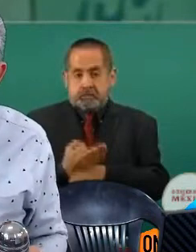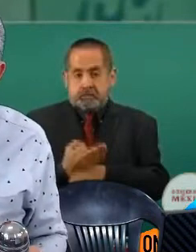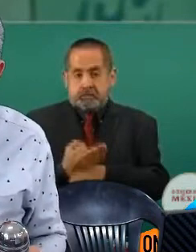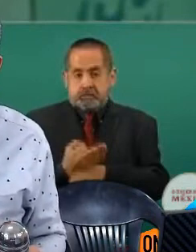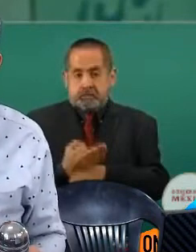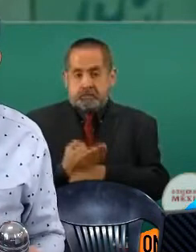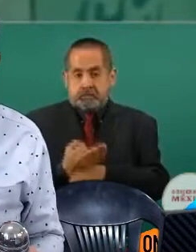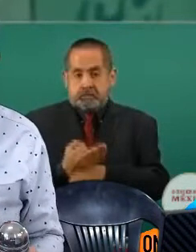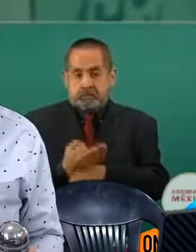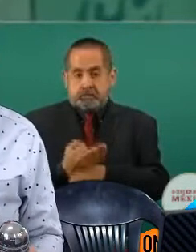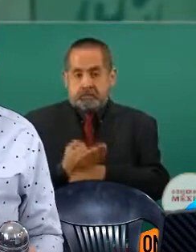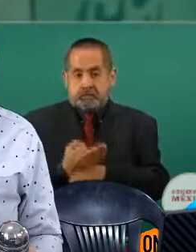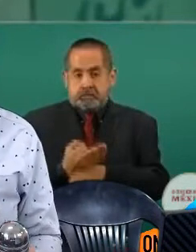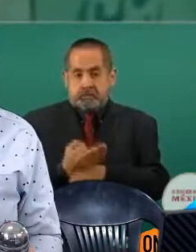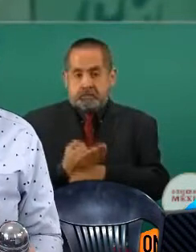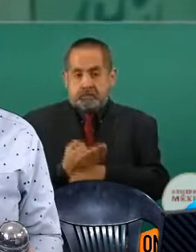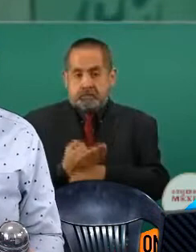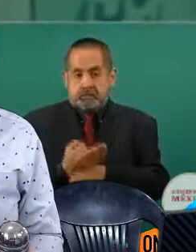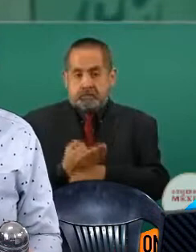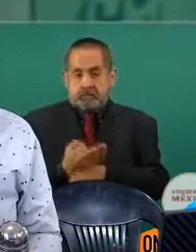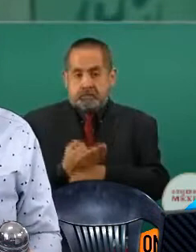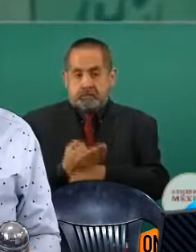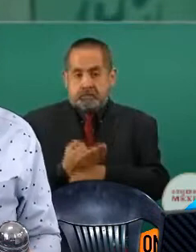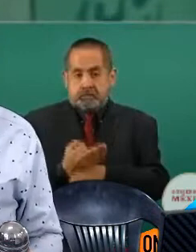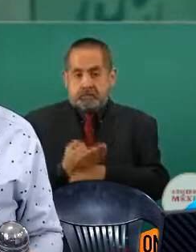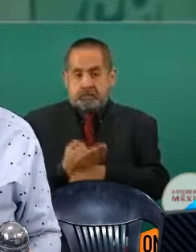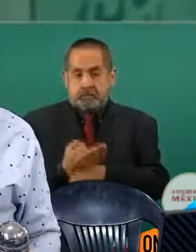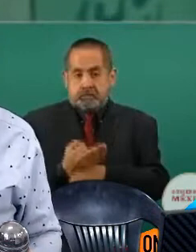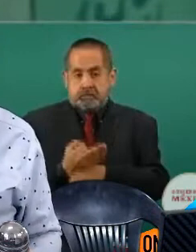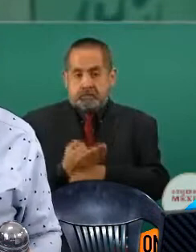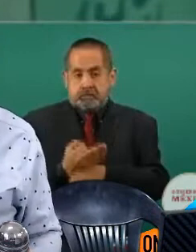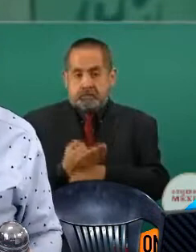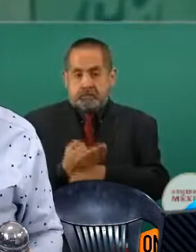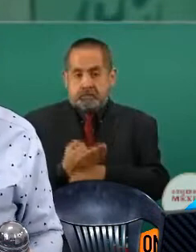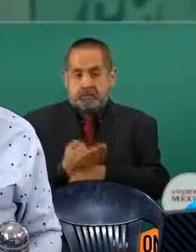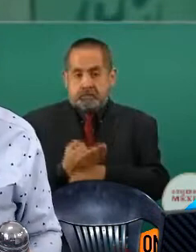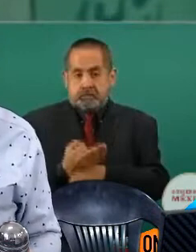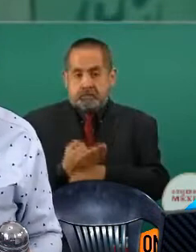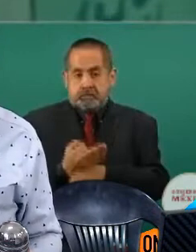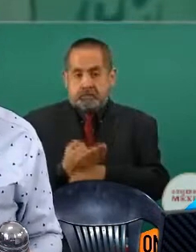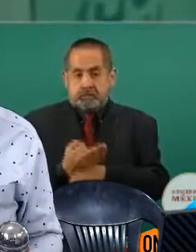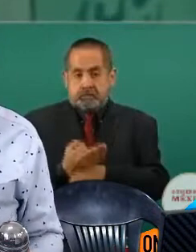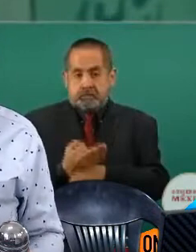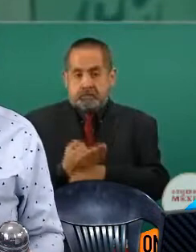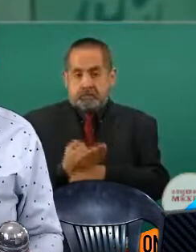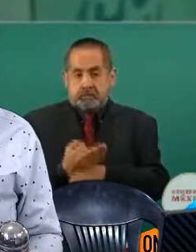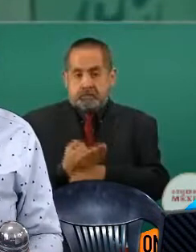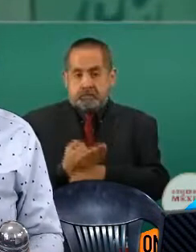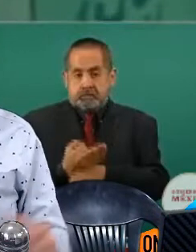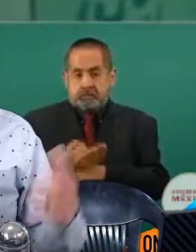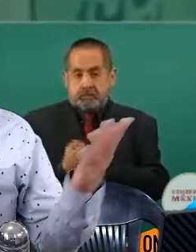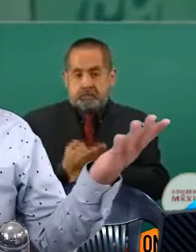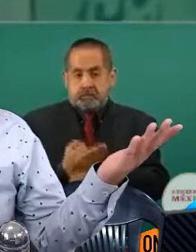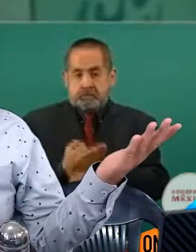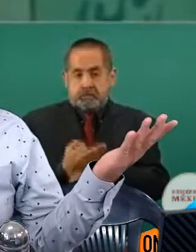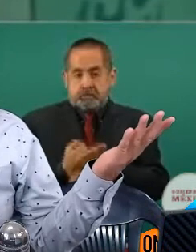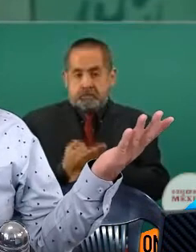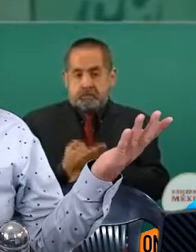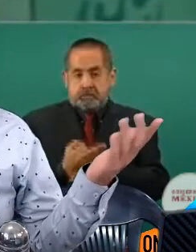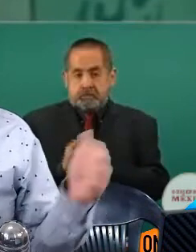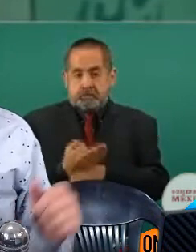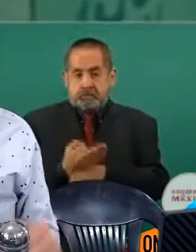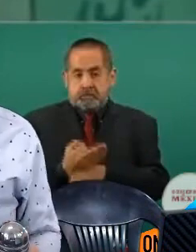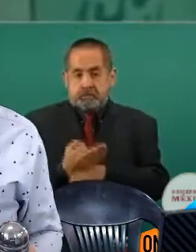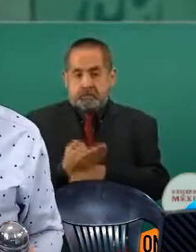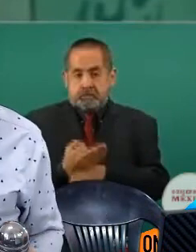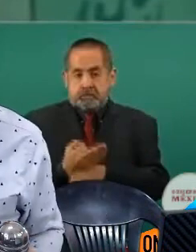llegan o no. Y yo creo que la mayoría ya sabemos qué es lo que más nos conviene. Amigos, pues hasta